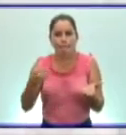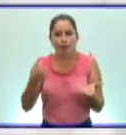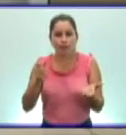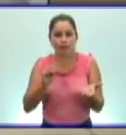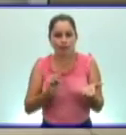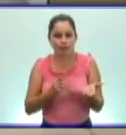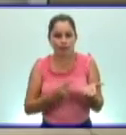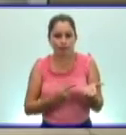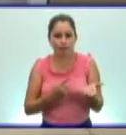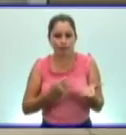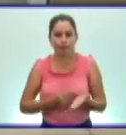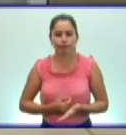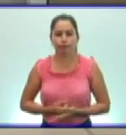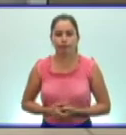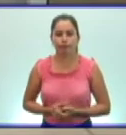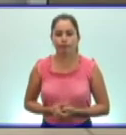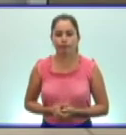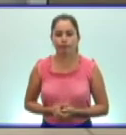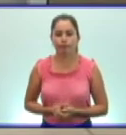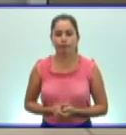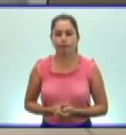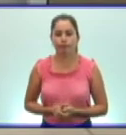utilizar.